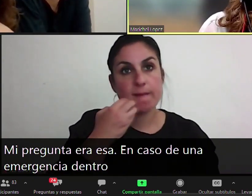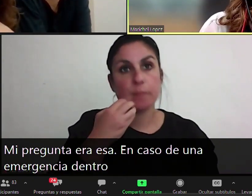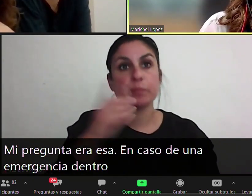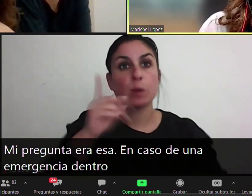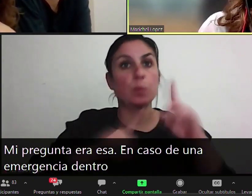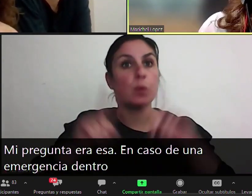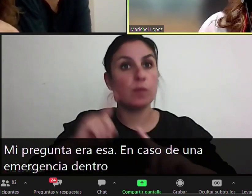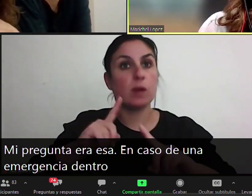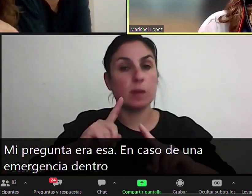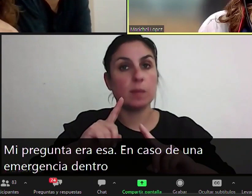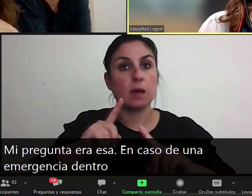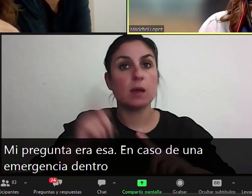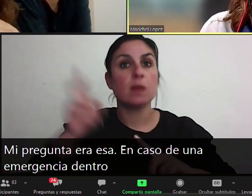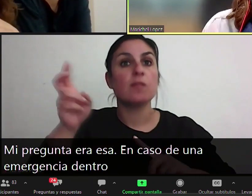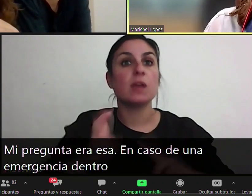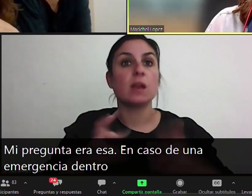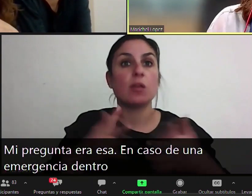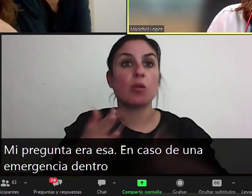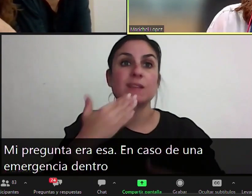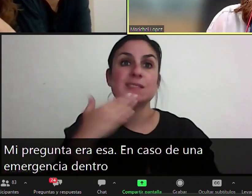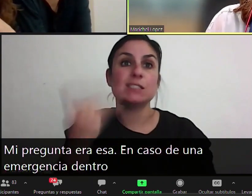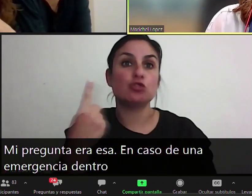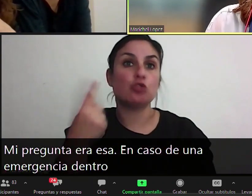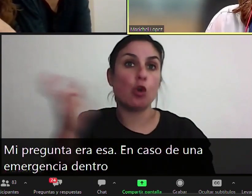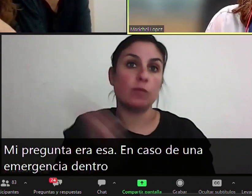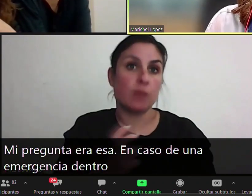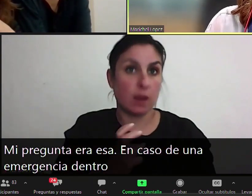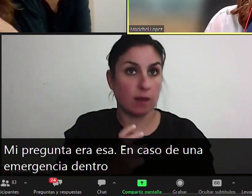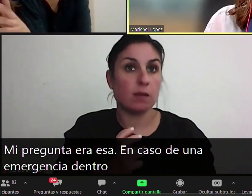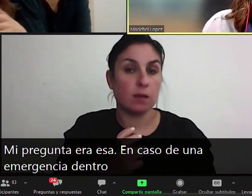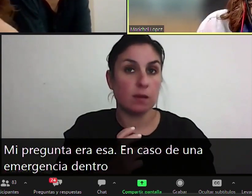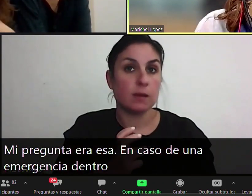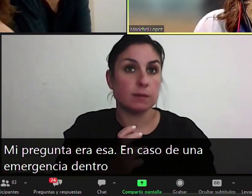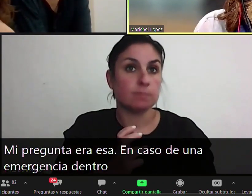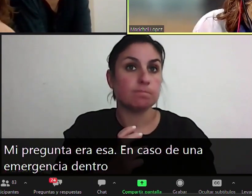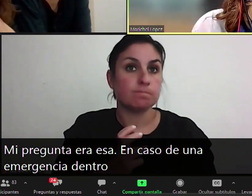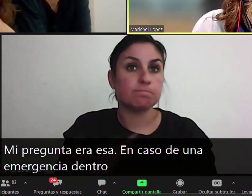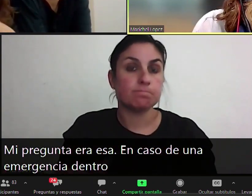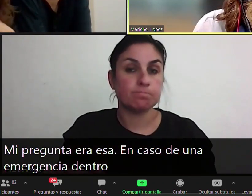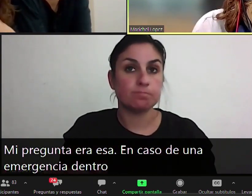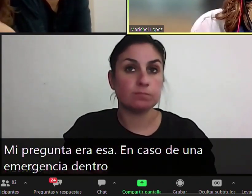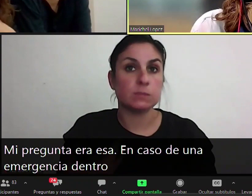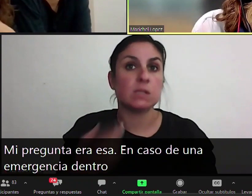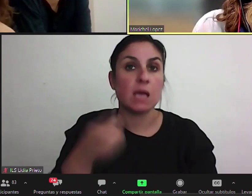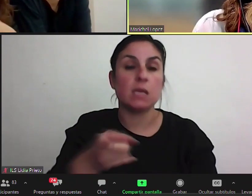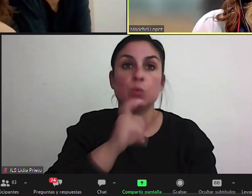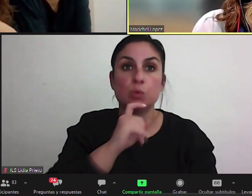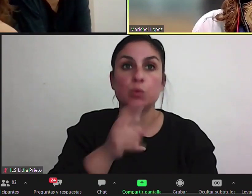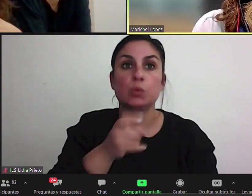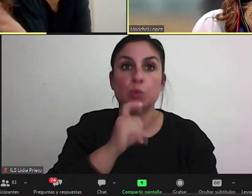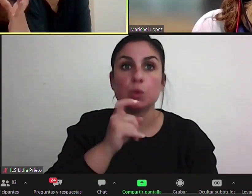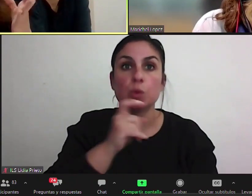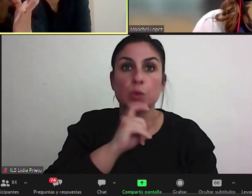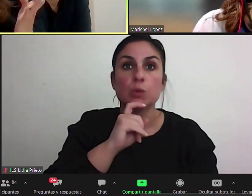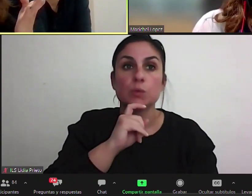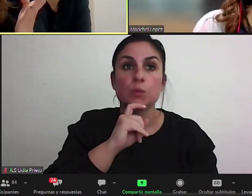ocurrir o suele ocurrir si van solos, lo que estás comentando. Claro que en ese caso pues es muy detectar o saber